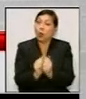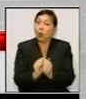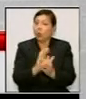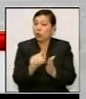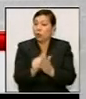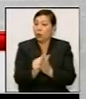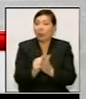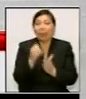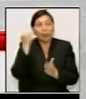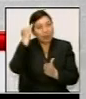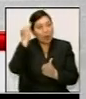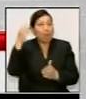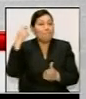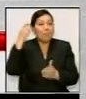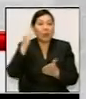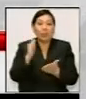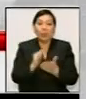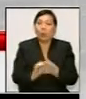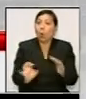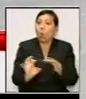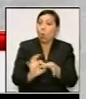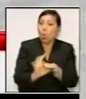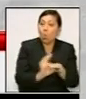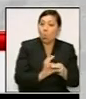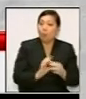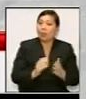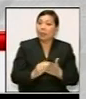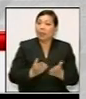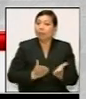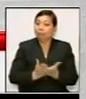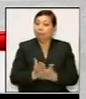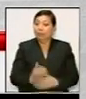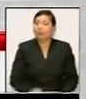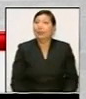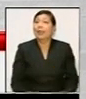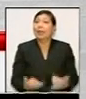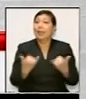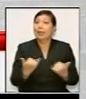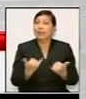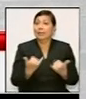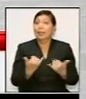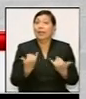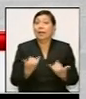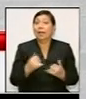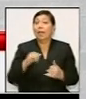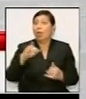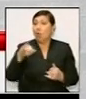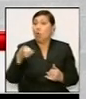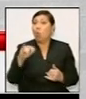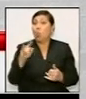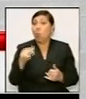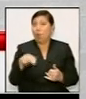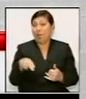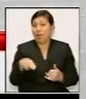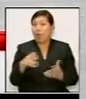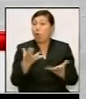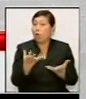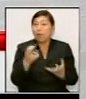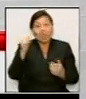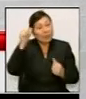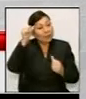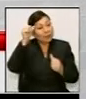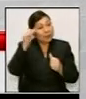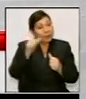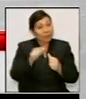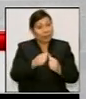las ideologías, de la mano con todas las vertientes. Ese era Juan. Quiero recordarlo hoy,